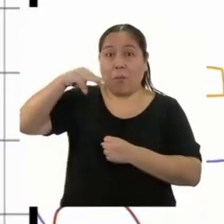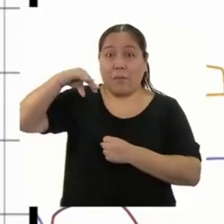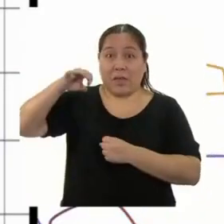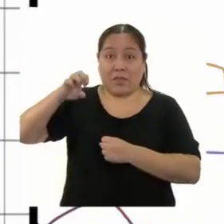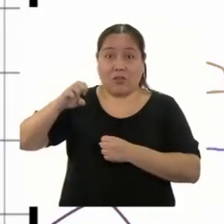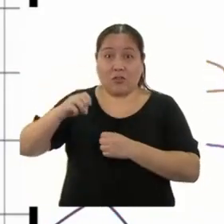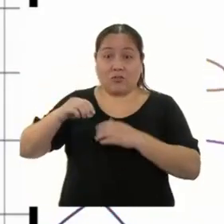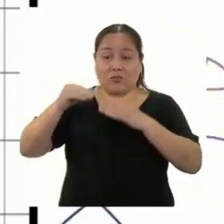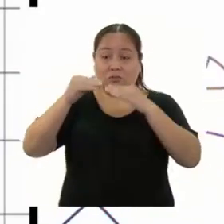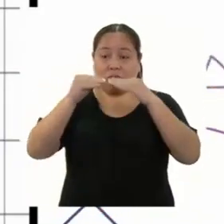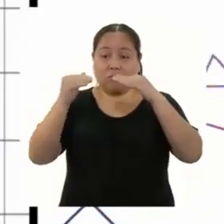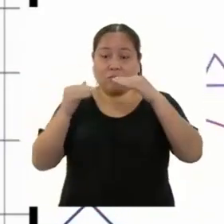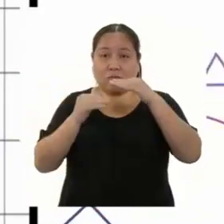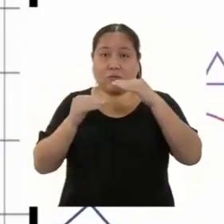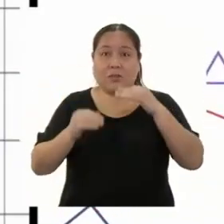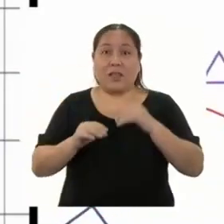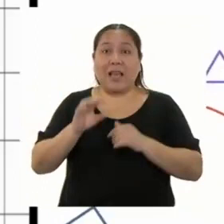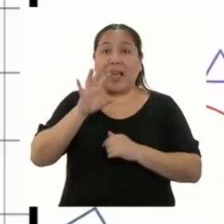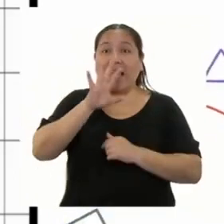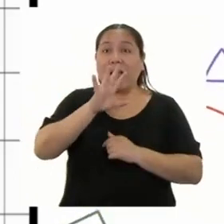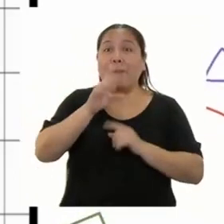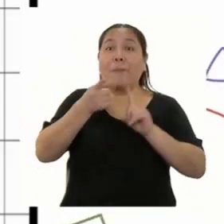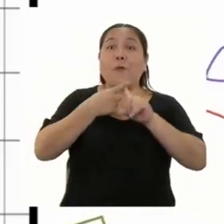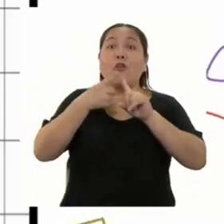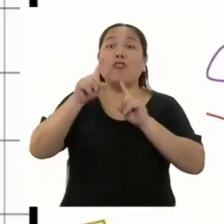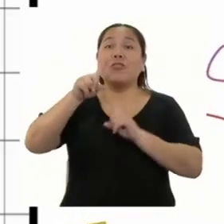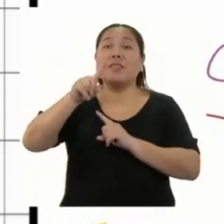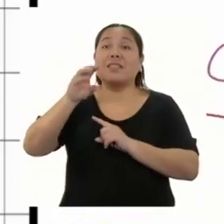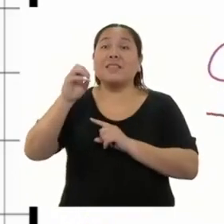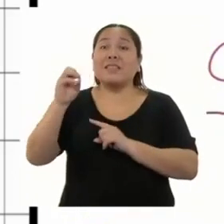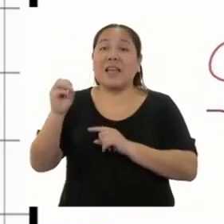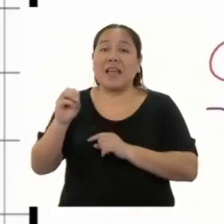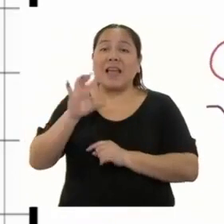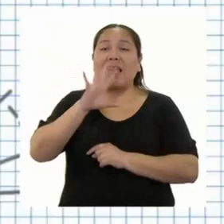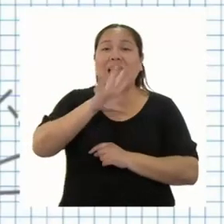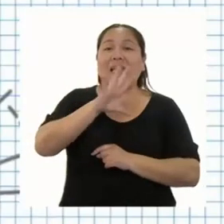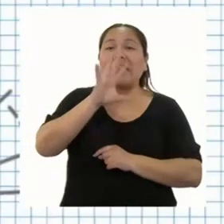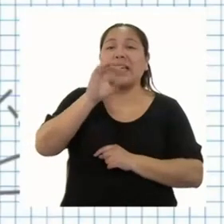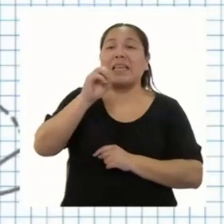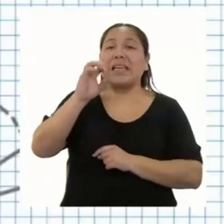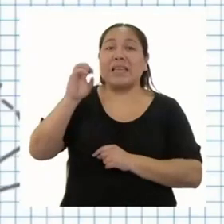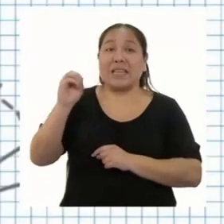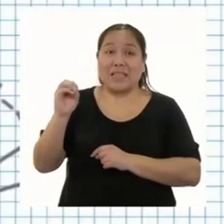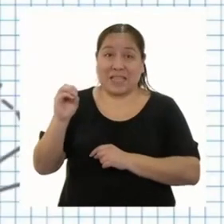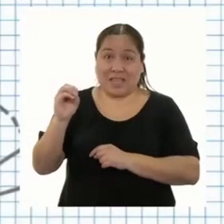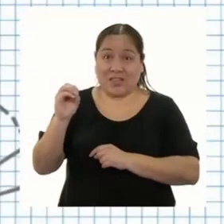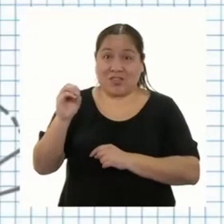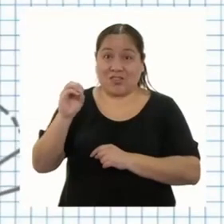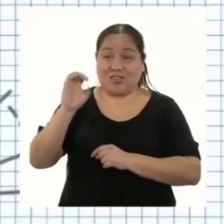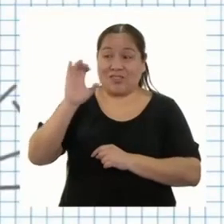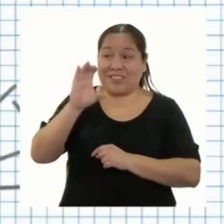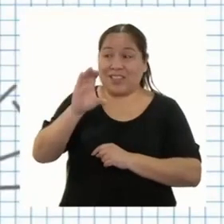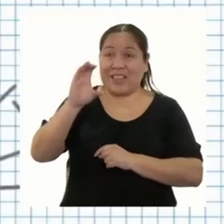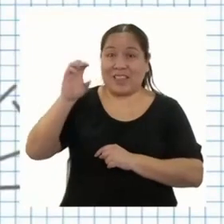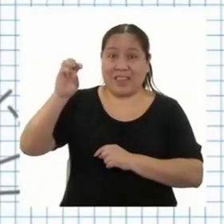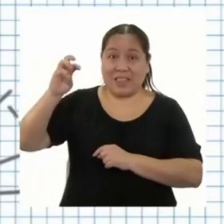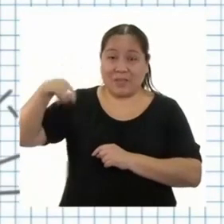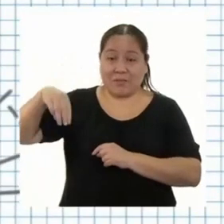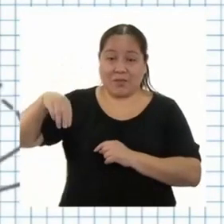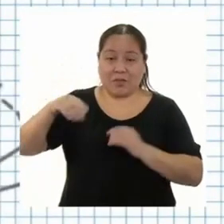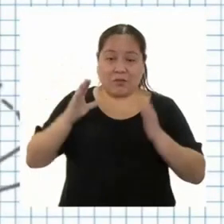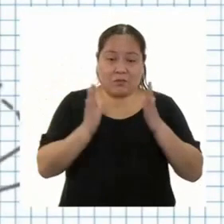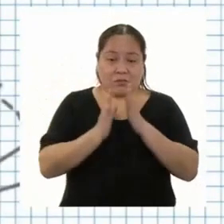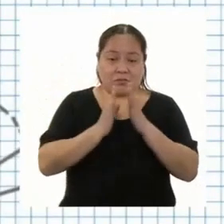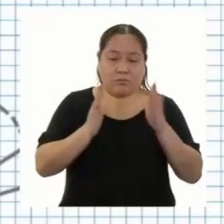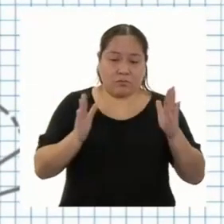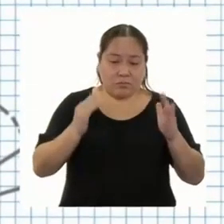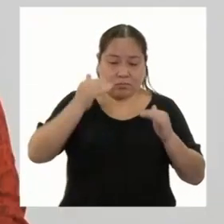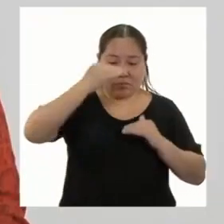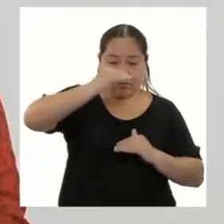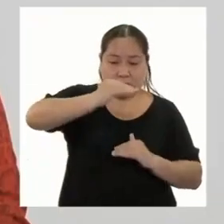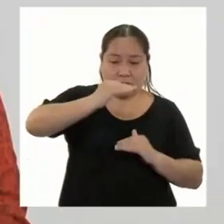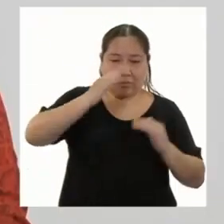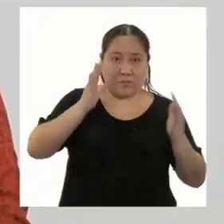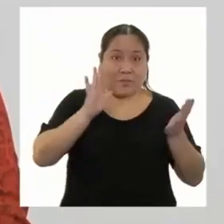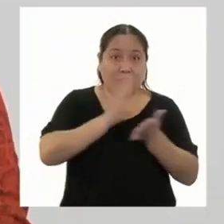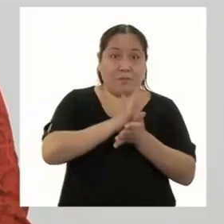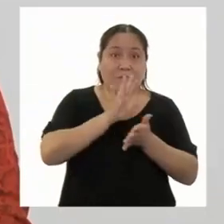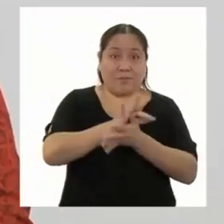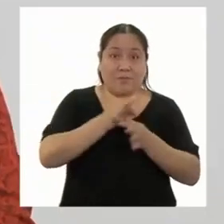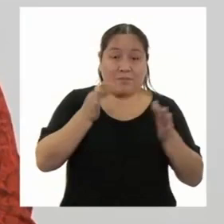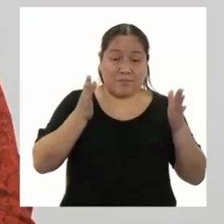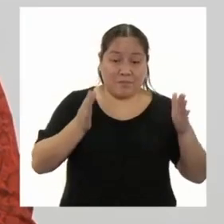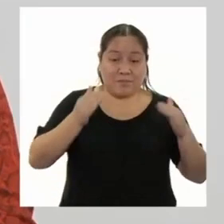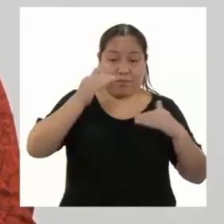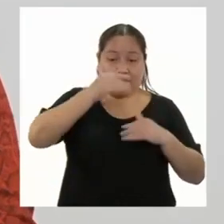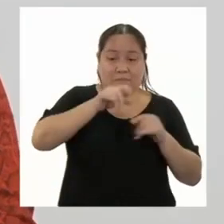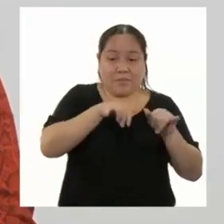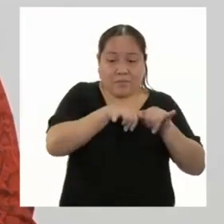500 centímetros. Así es, y tenemos el largo de la cartulina en la que se dibujará el auto, que tiene